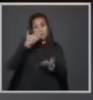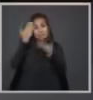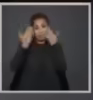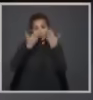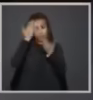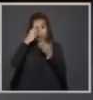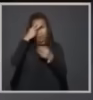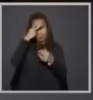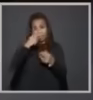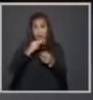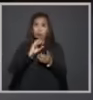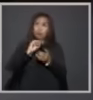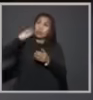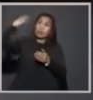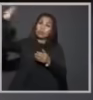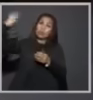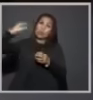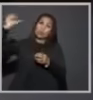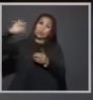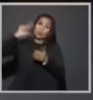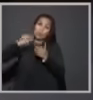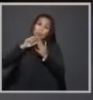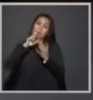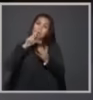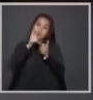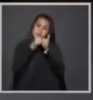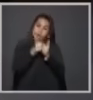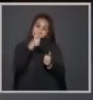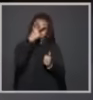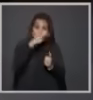extranjero? Darles facilidades